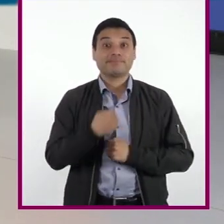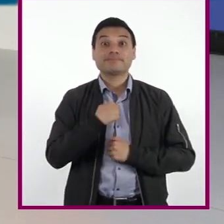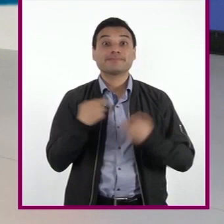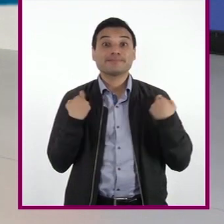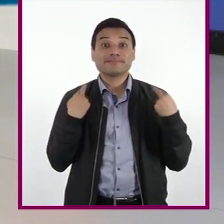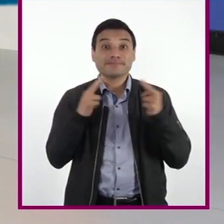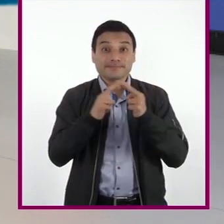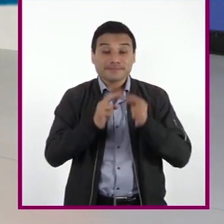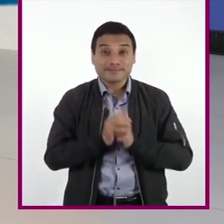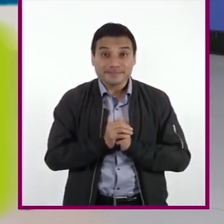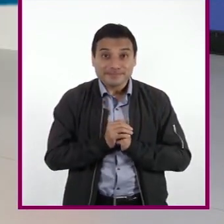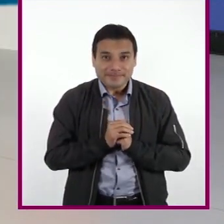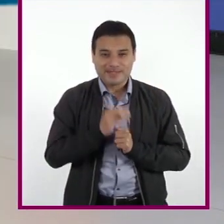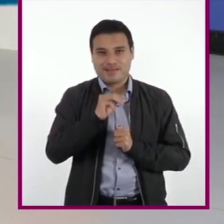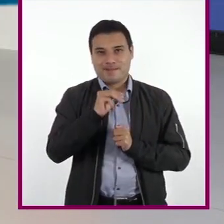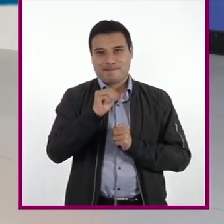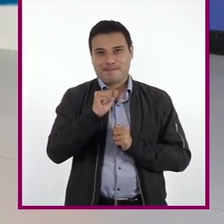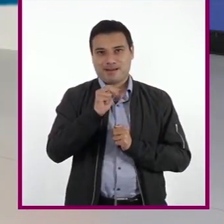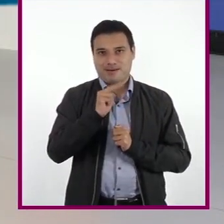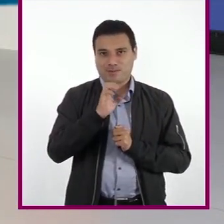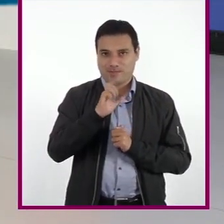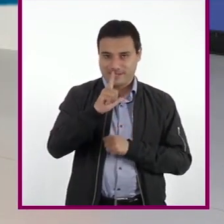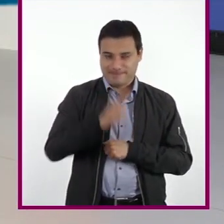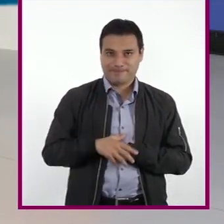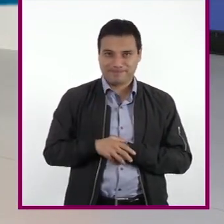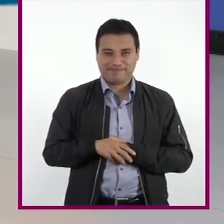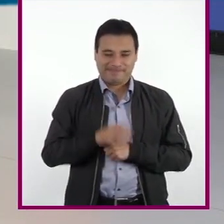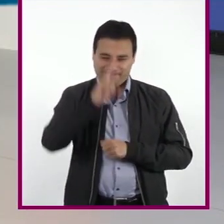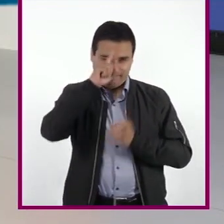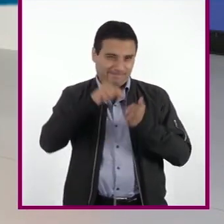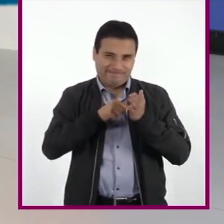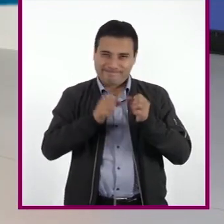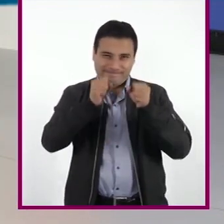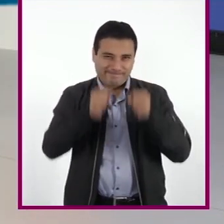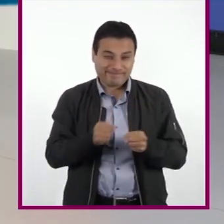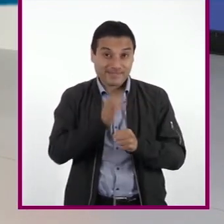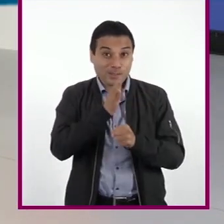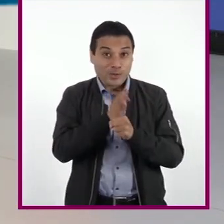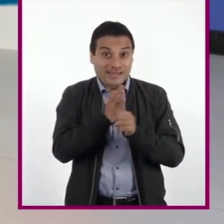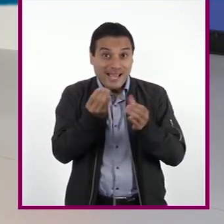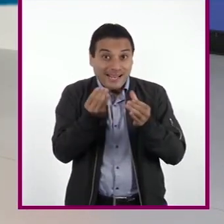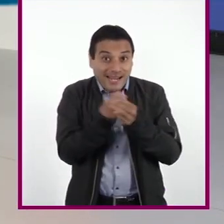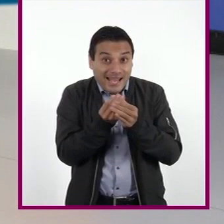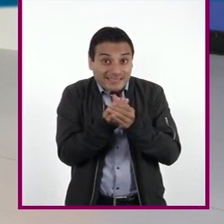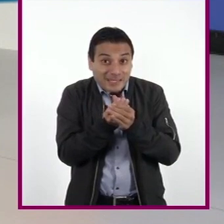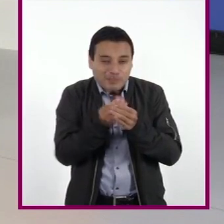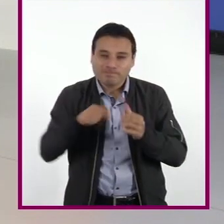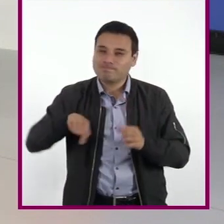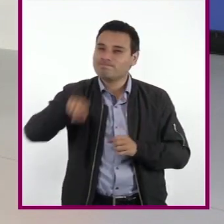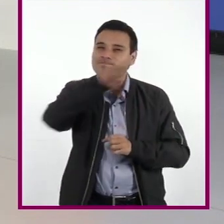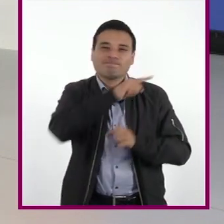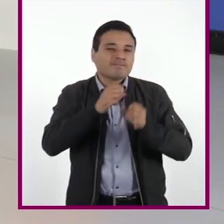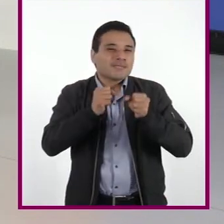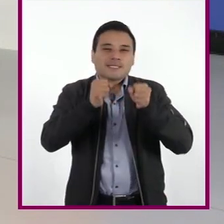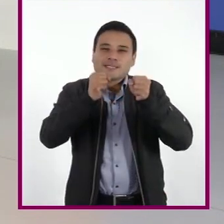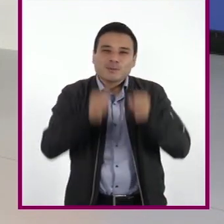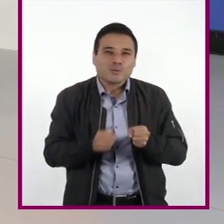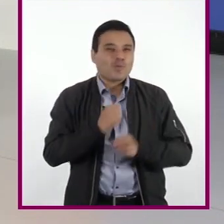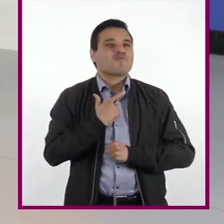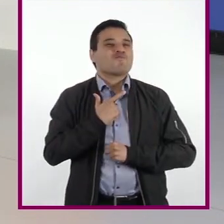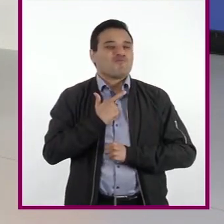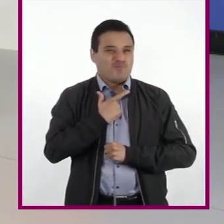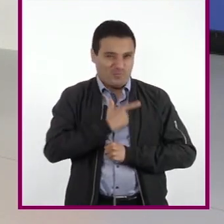servidor, el maestro Manuel Prianti. Y estamos seguros de que en esta sesión quedarán encantadas y encantados con lo que